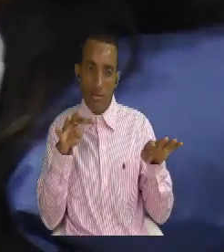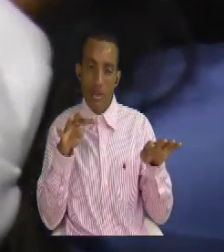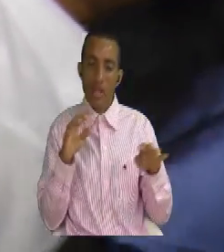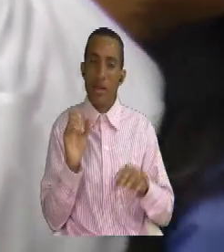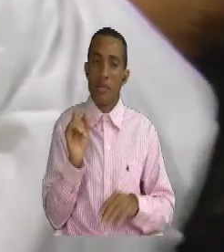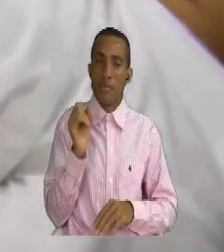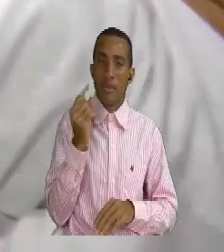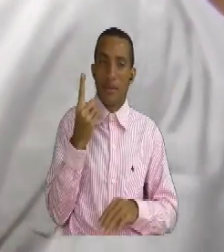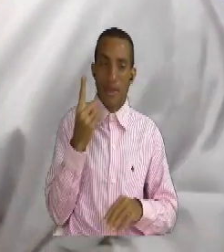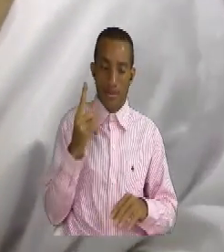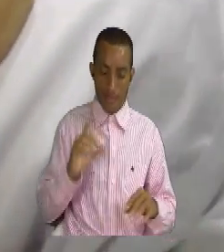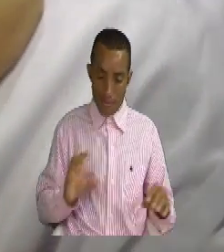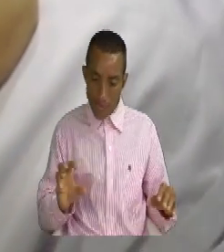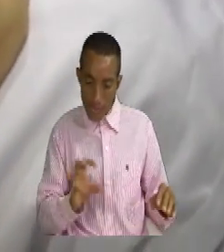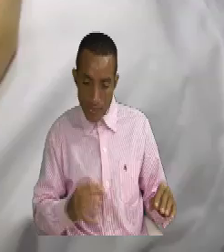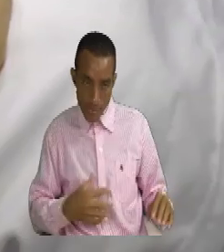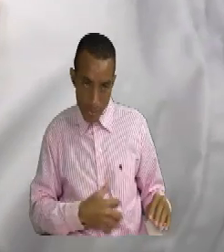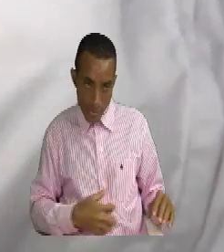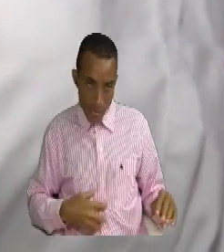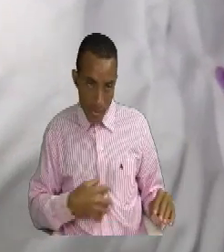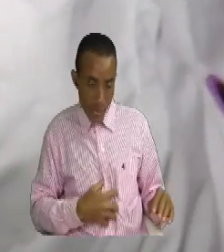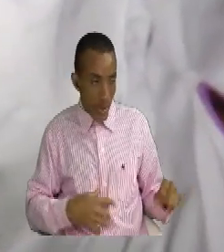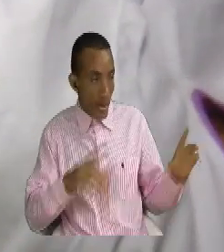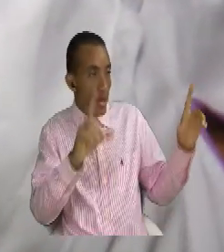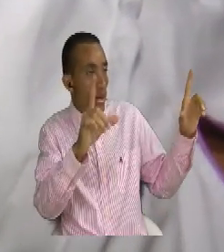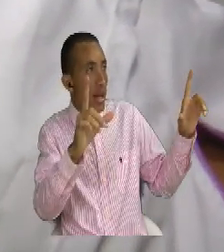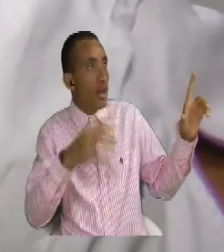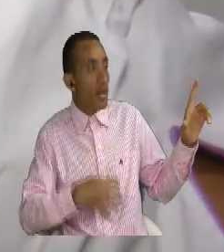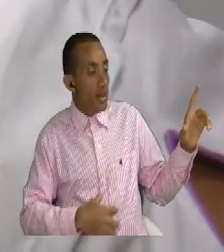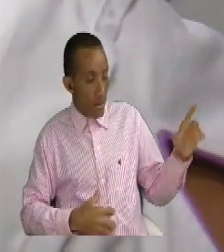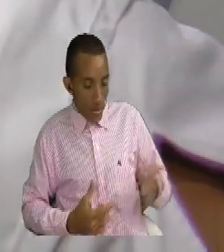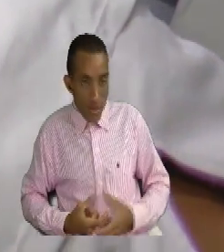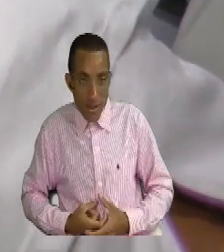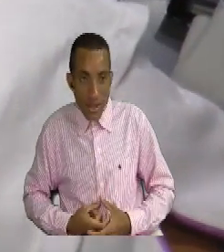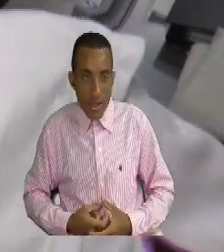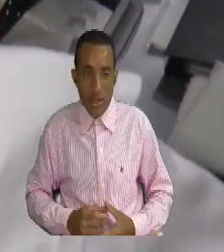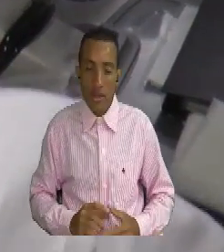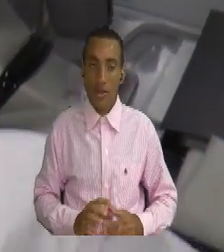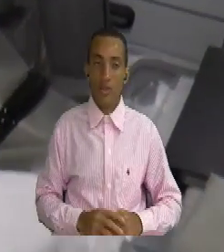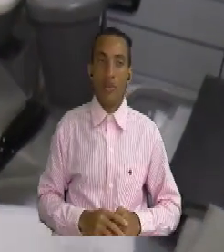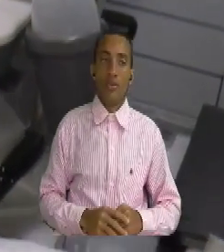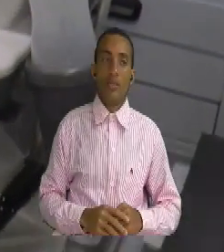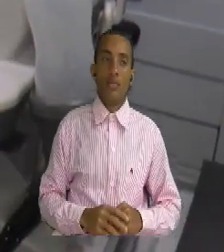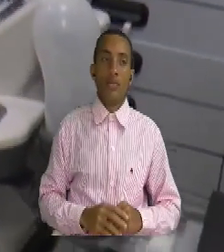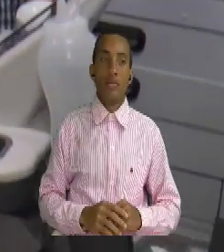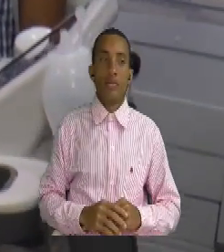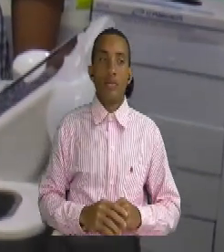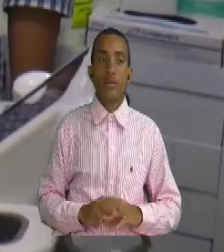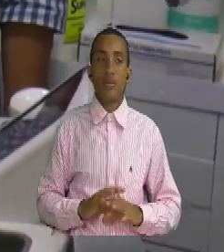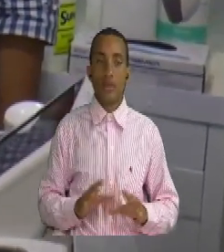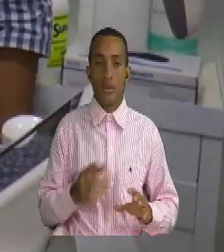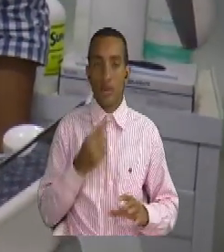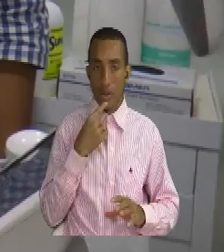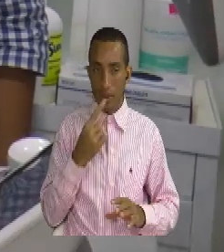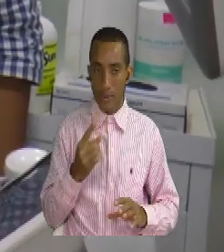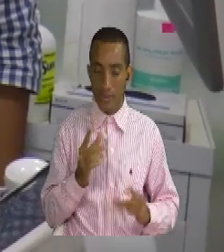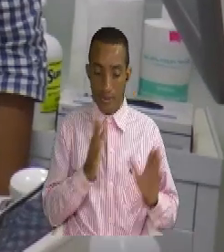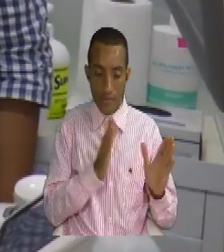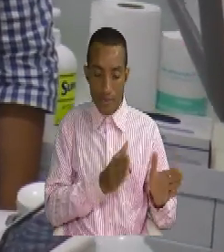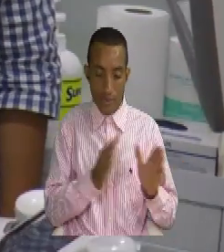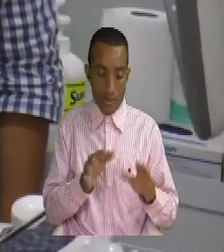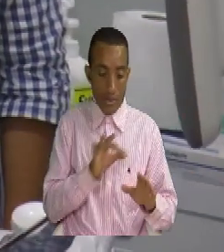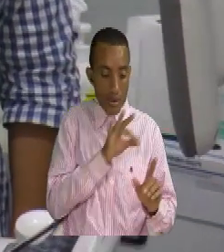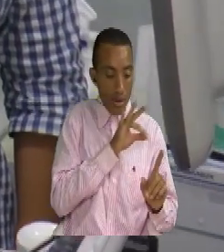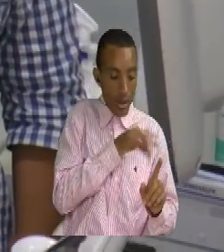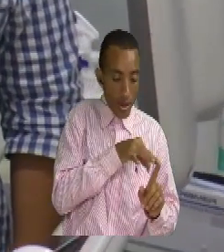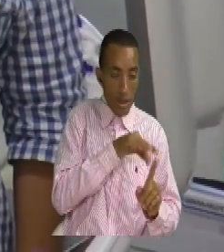primeras ecografías que debe realizarse una vez la mamita sabe que está en gestación. Ok, pues podemos dividir el embarazo en tres trimestres. En la